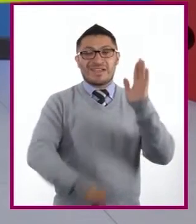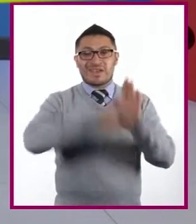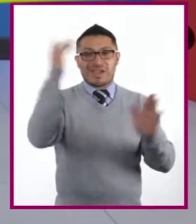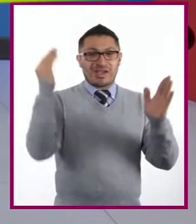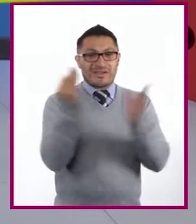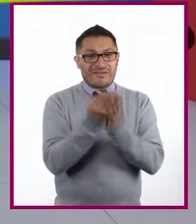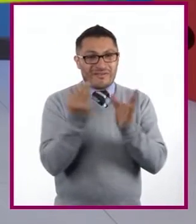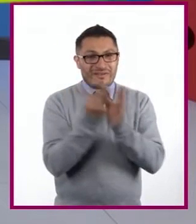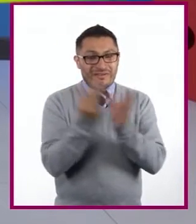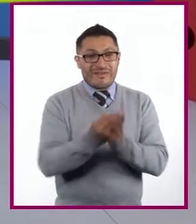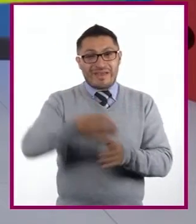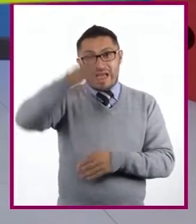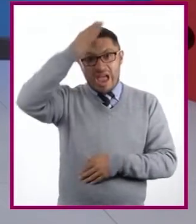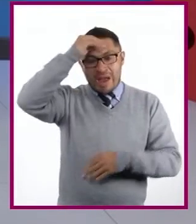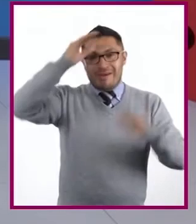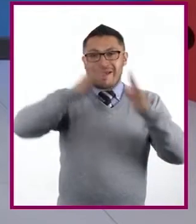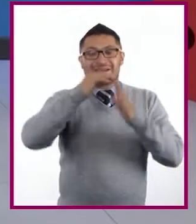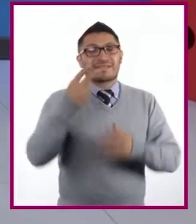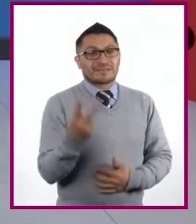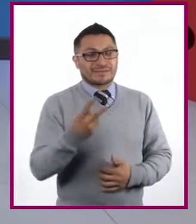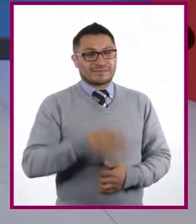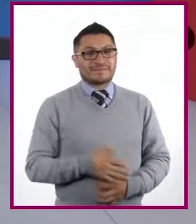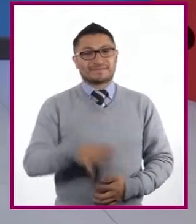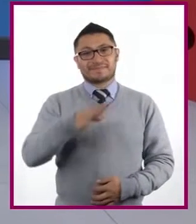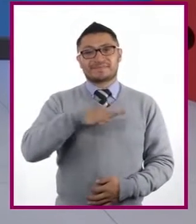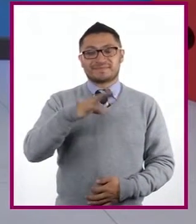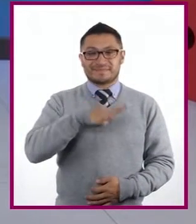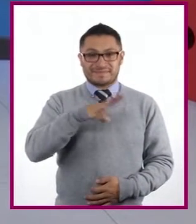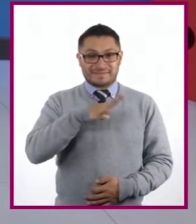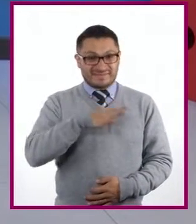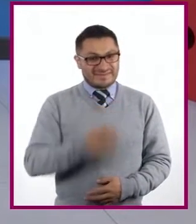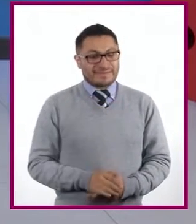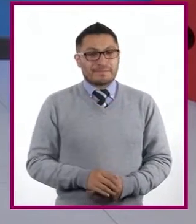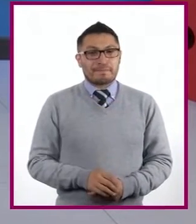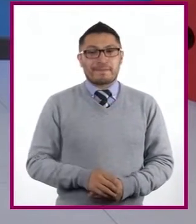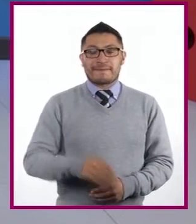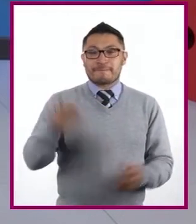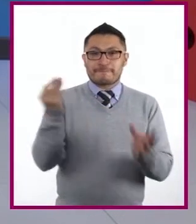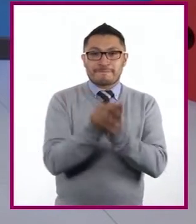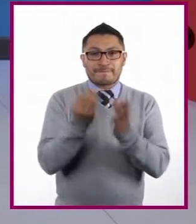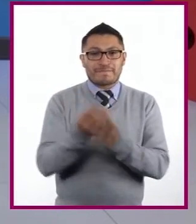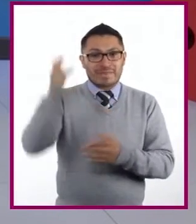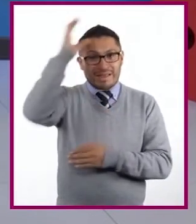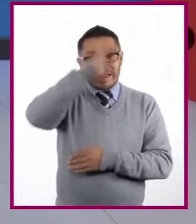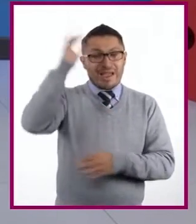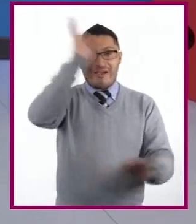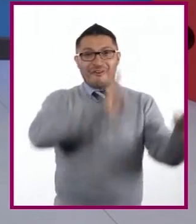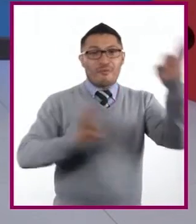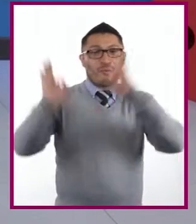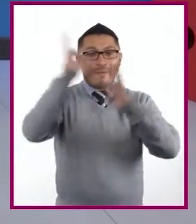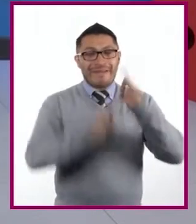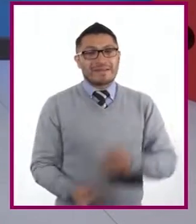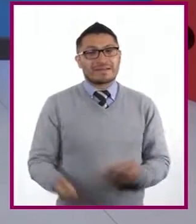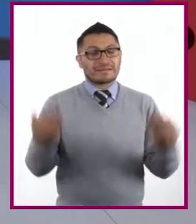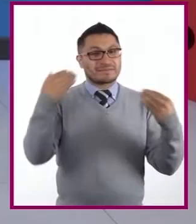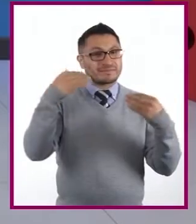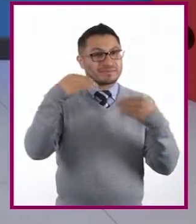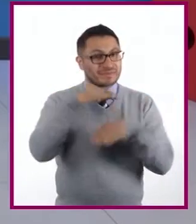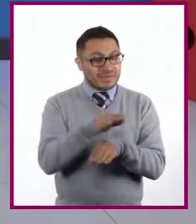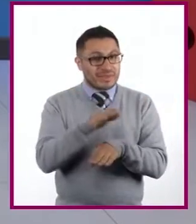más de Aprende en Casa 2. Tendremos una sesión de Ciencias Física. Hablaremos